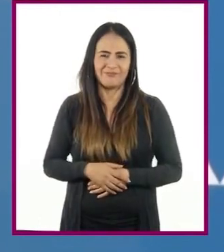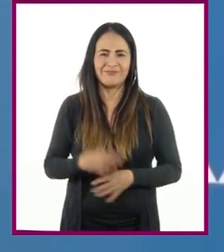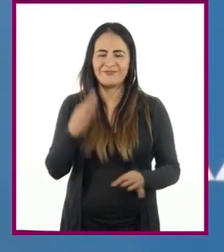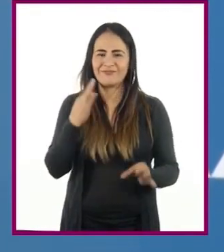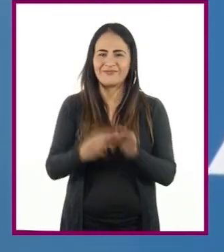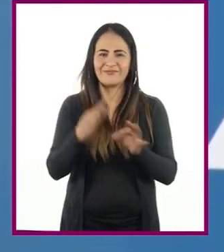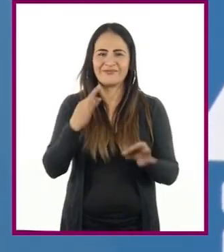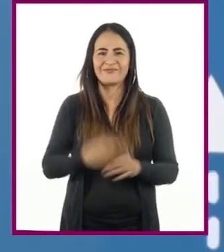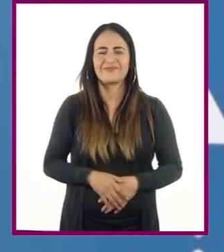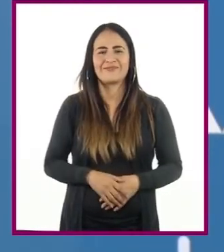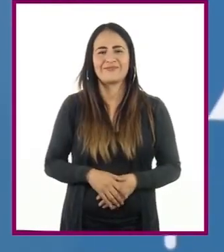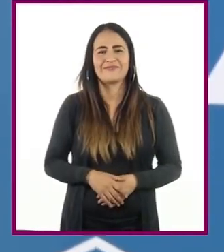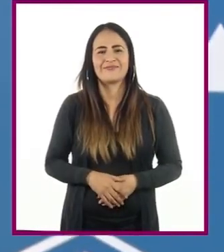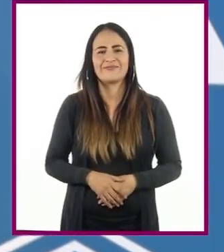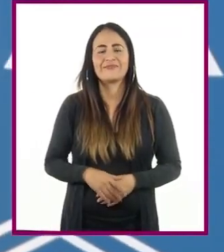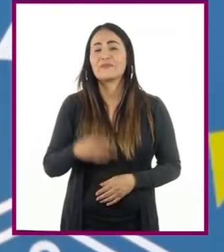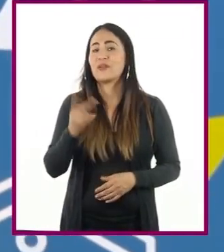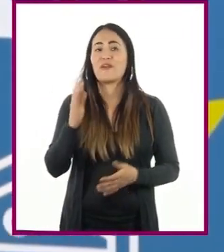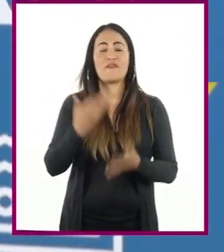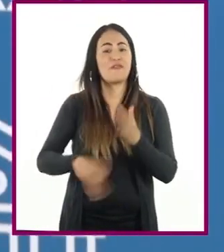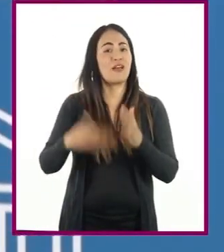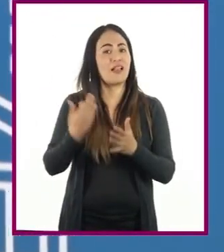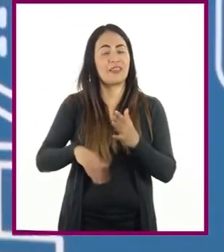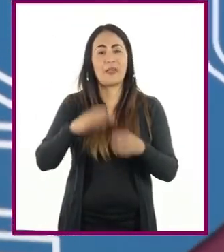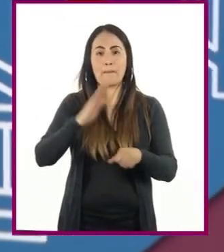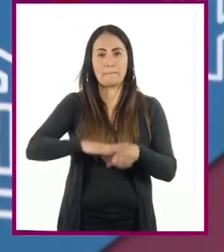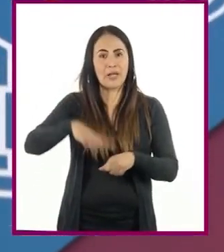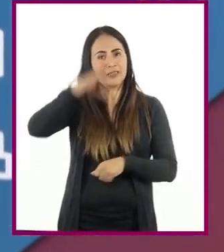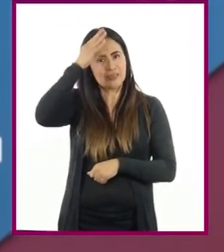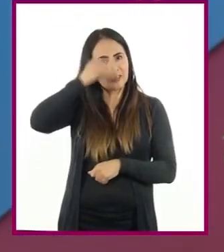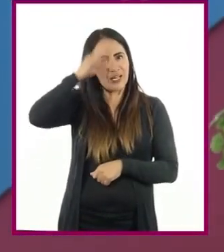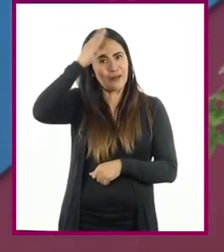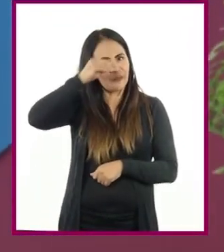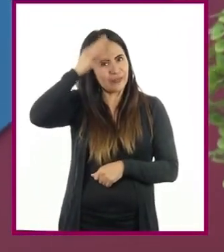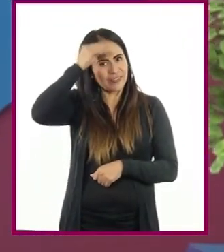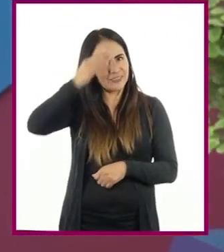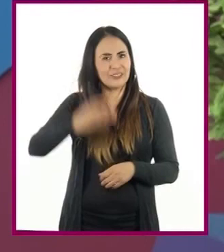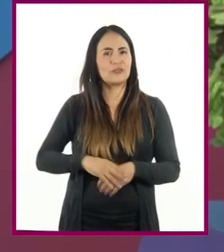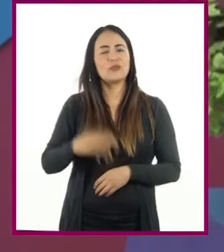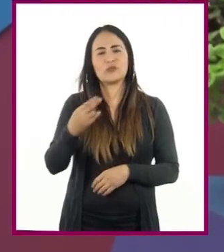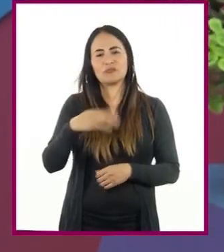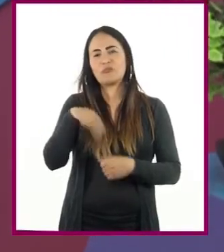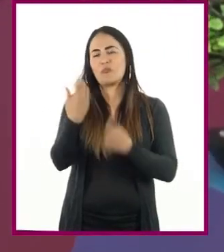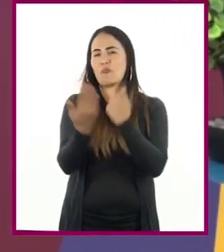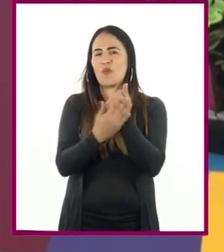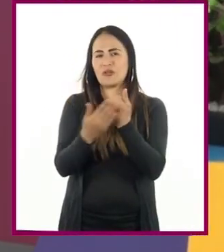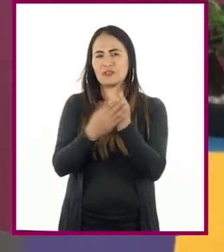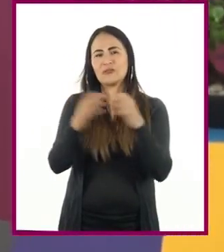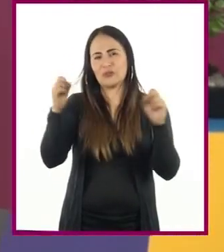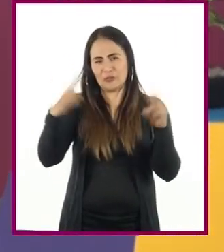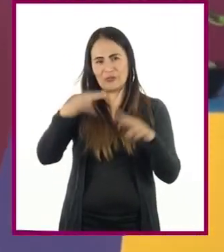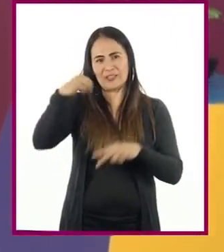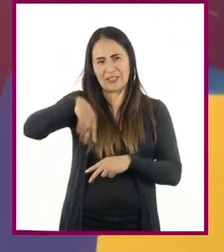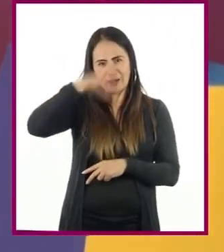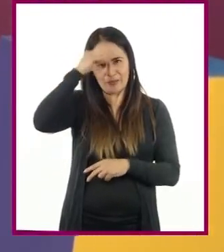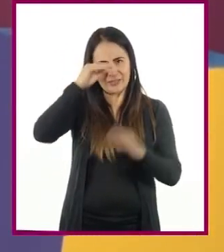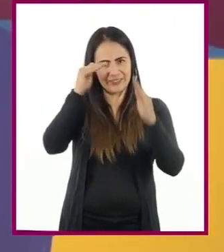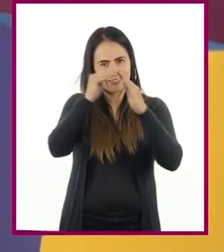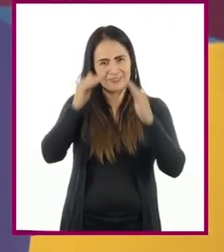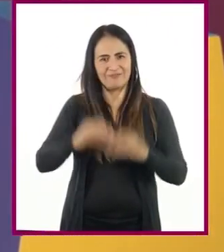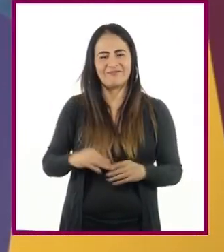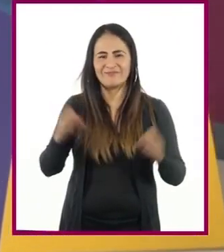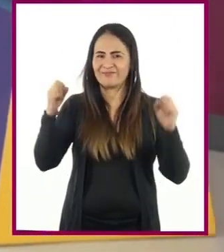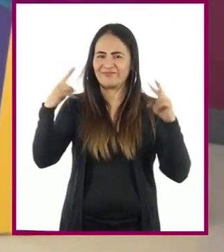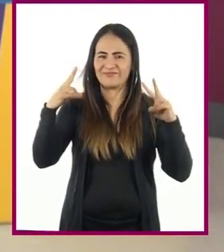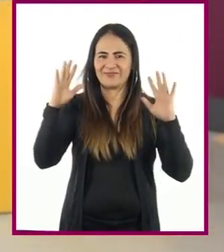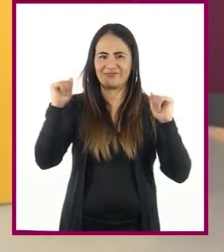¡Listo! Terminamos, pero aún nos queda mucho por explorar y descubrir. Así que nos vemos pronto aquí en Aprende en Casa. ¡Hasta